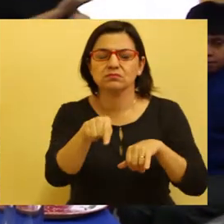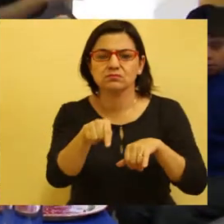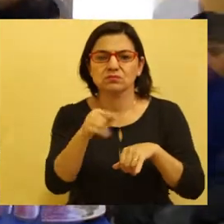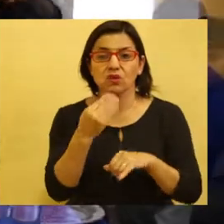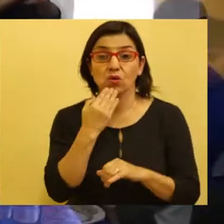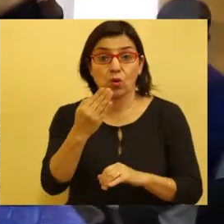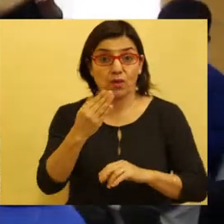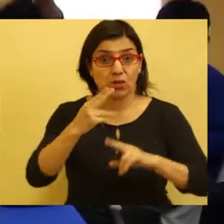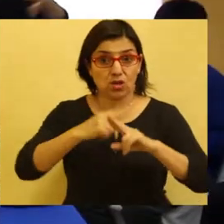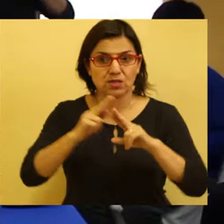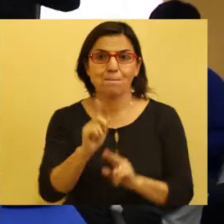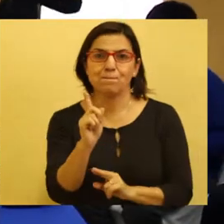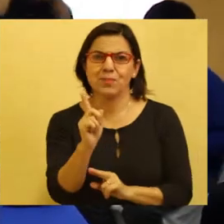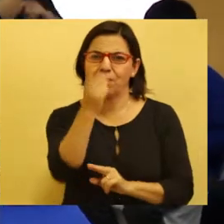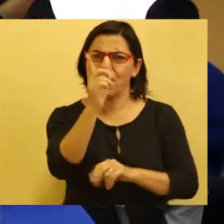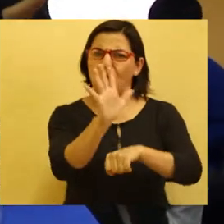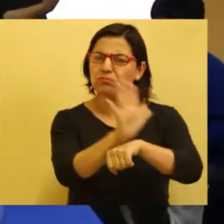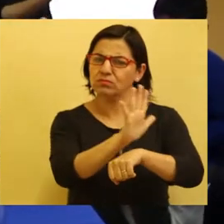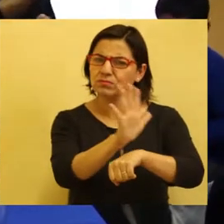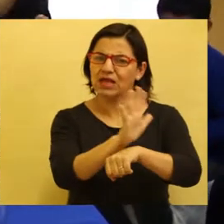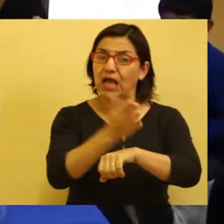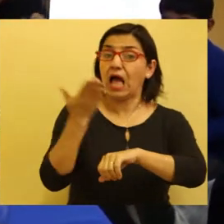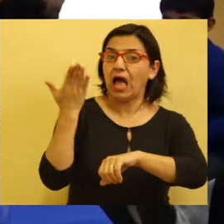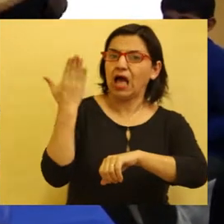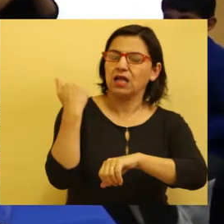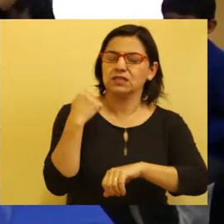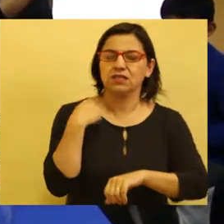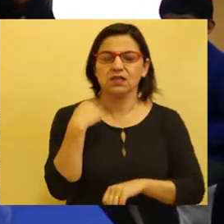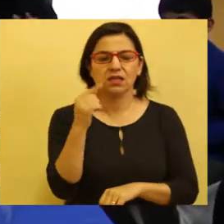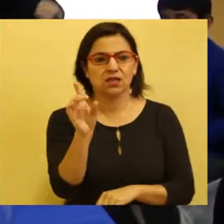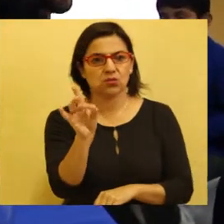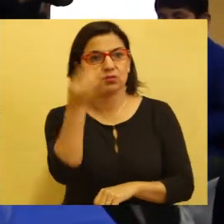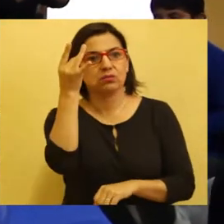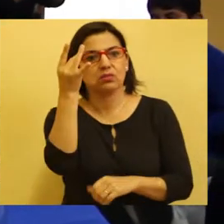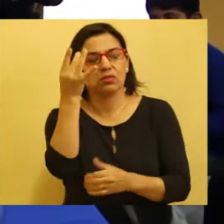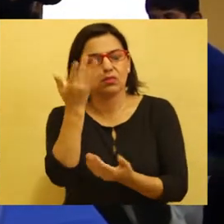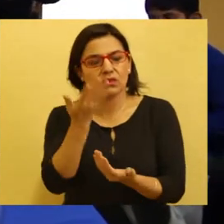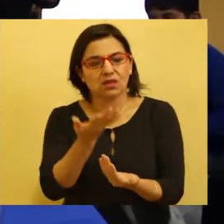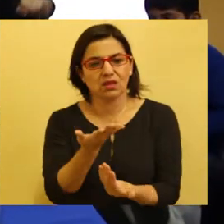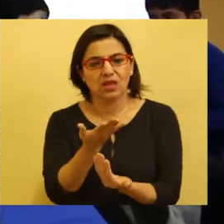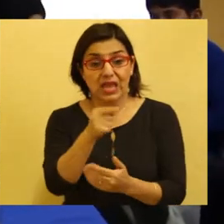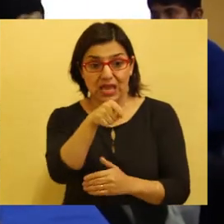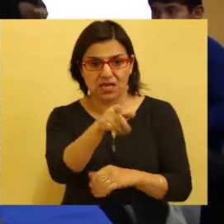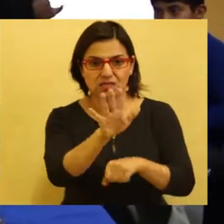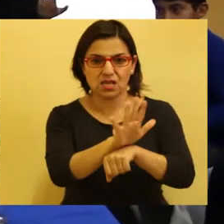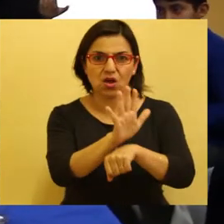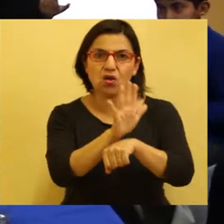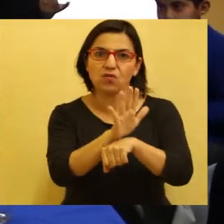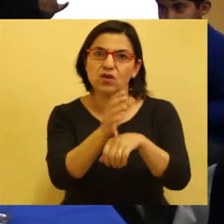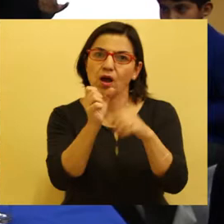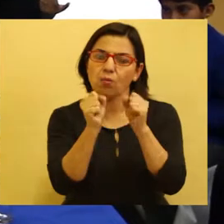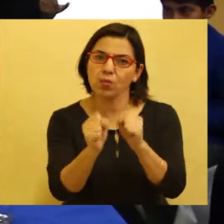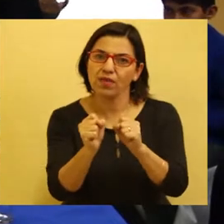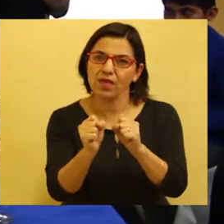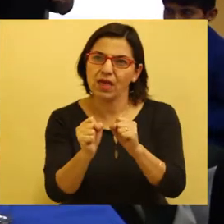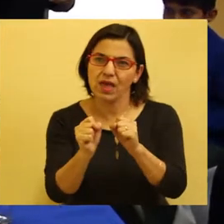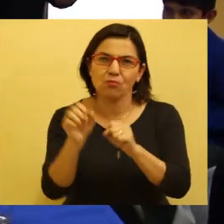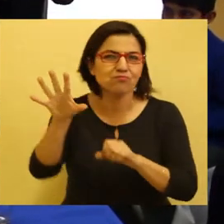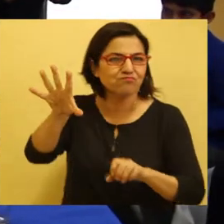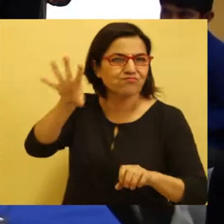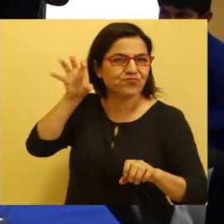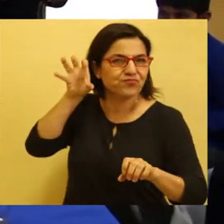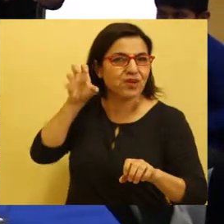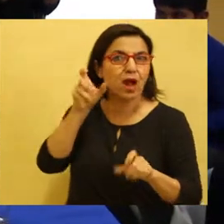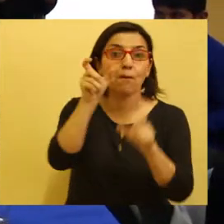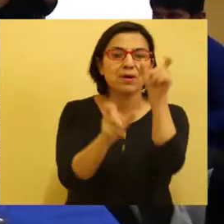etc. Cuando estábamos estrenando nuestra primera obra, nos dimos cuenta que esa obra podía ser